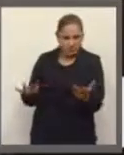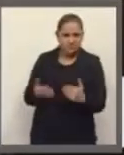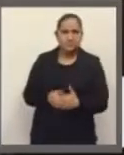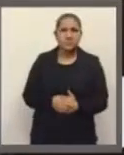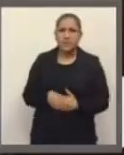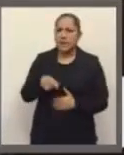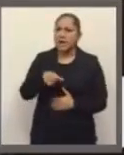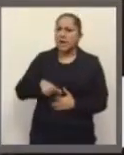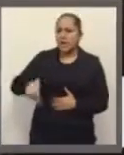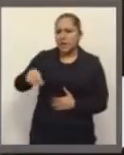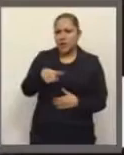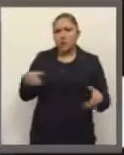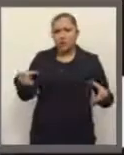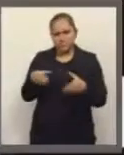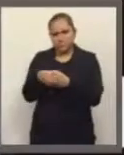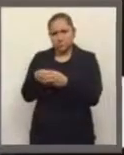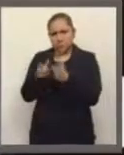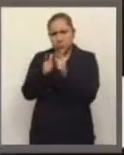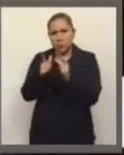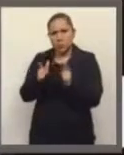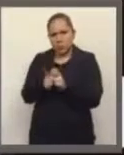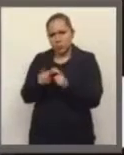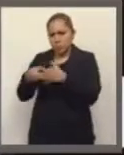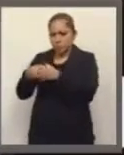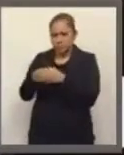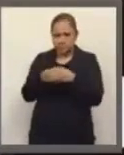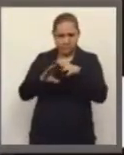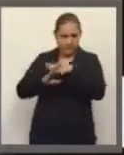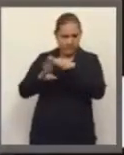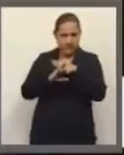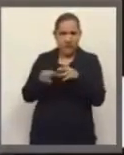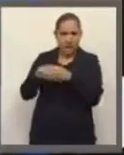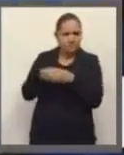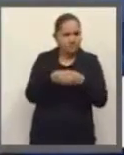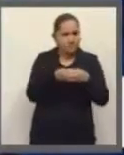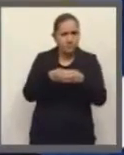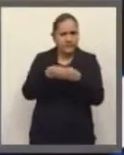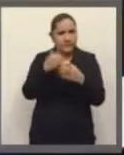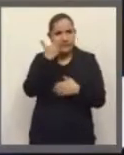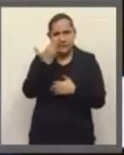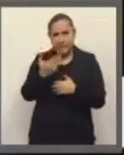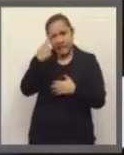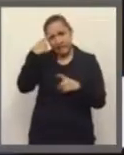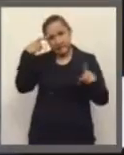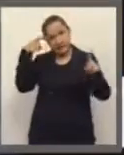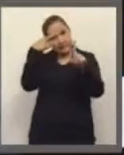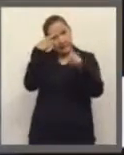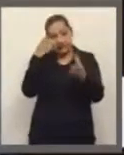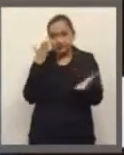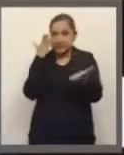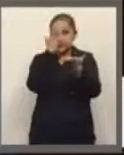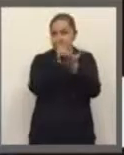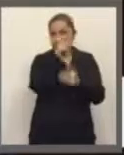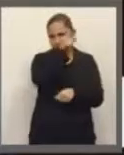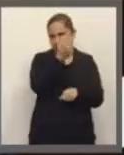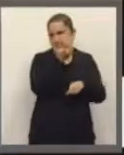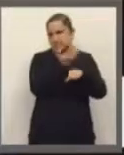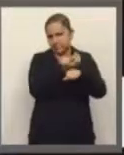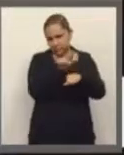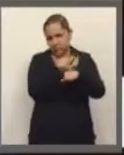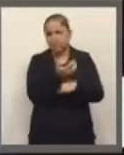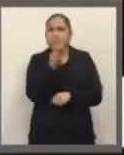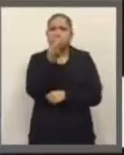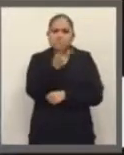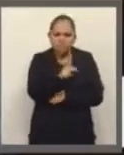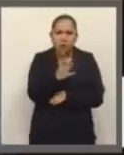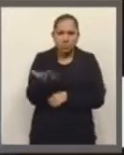destino final los Estados Unidos de América, también lo es que una parte importante se asienta